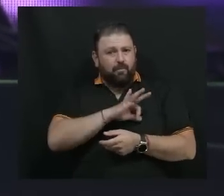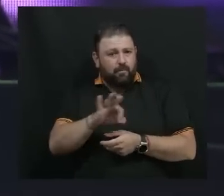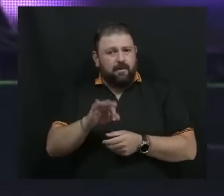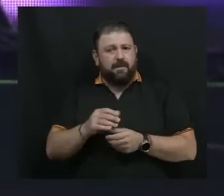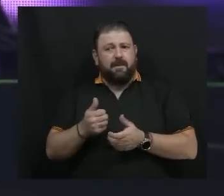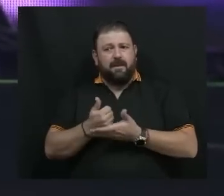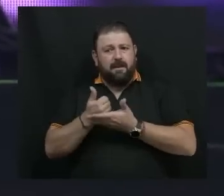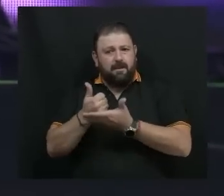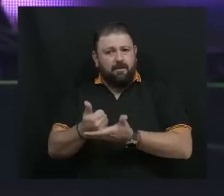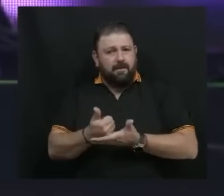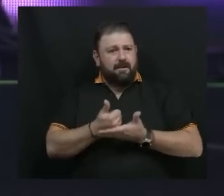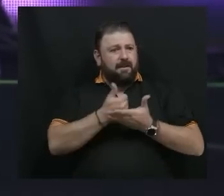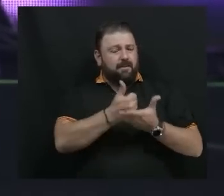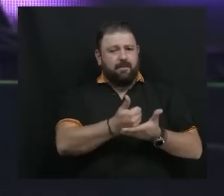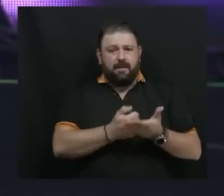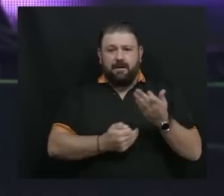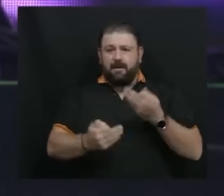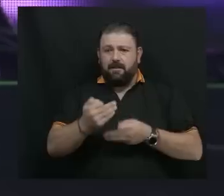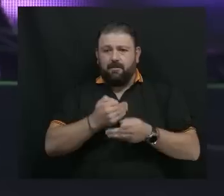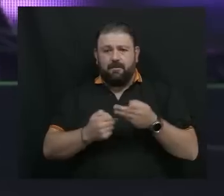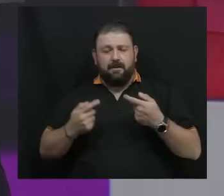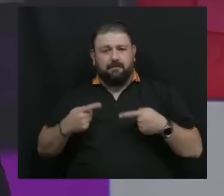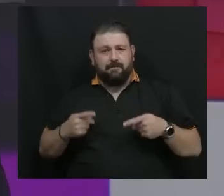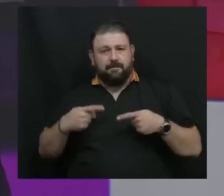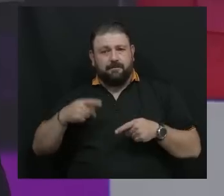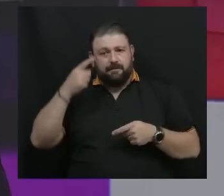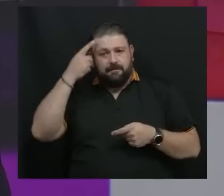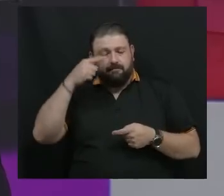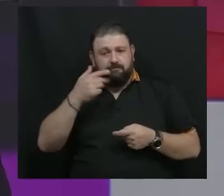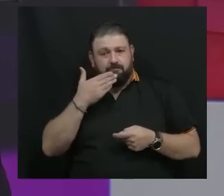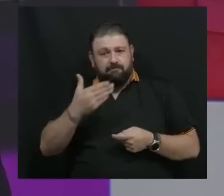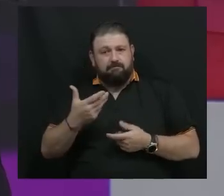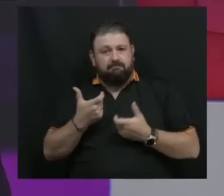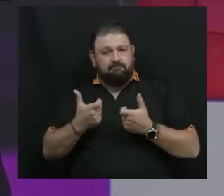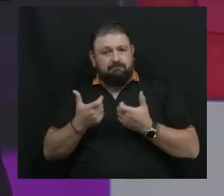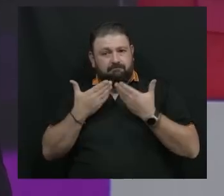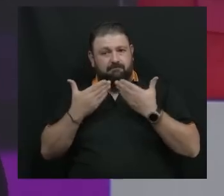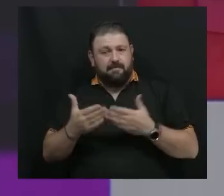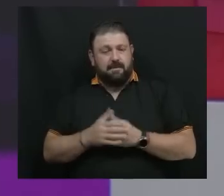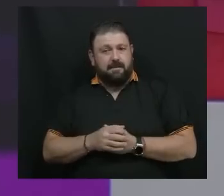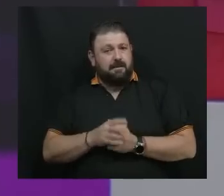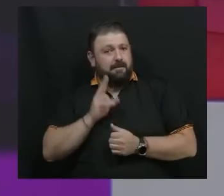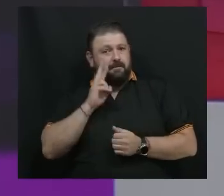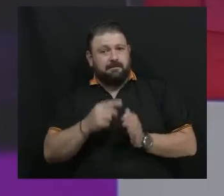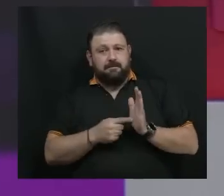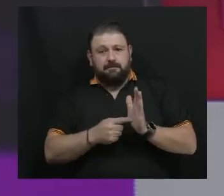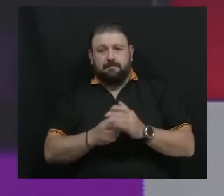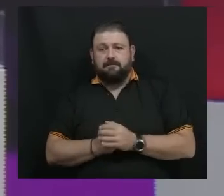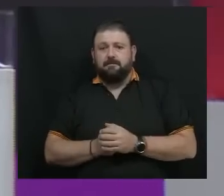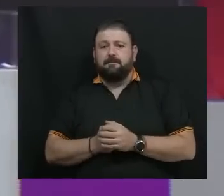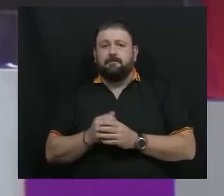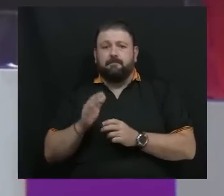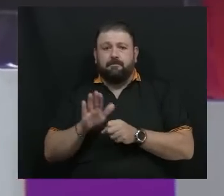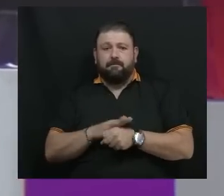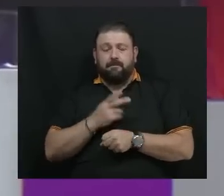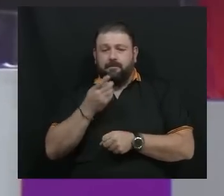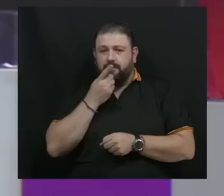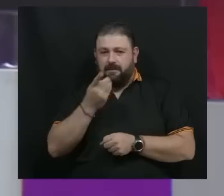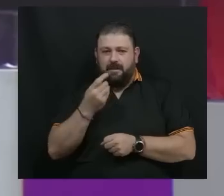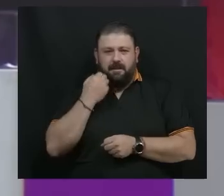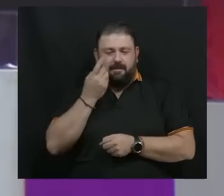de personas a que cambien su vida económica? Aquí está la respuesta. Así es. Entonces yo quiero invitarlos antes de que vayan a sus